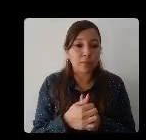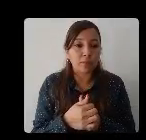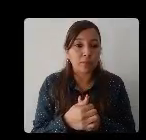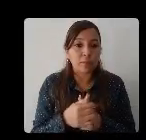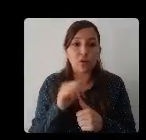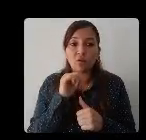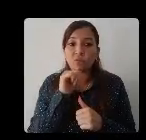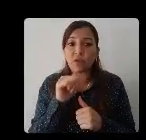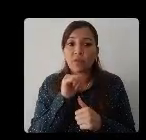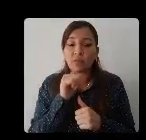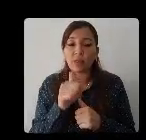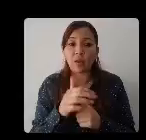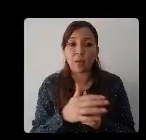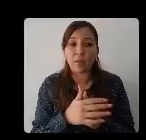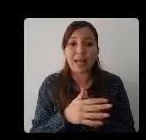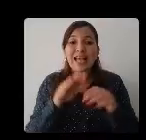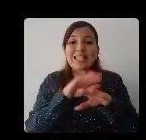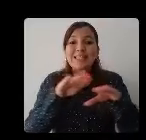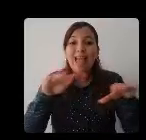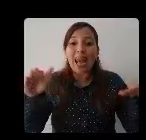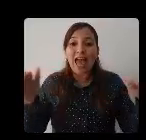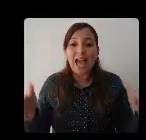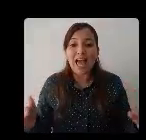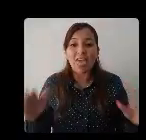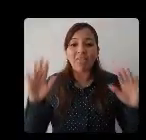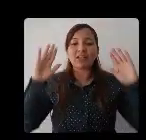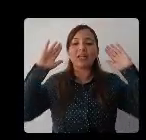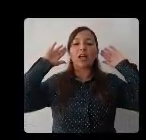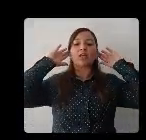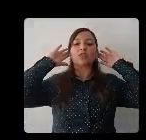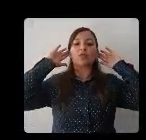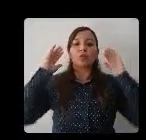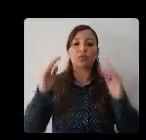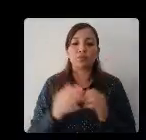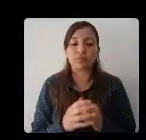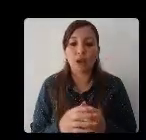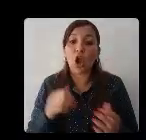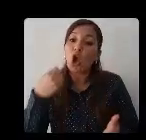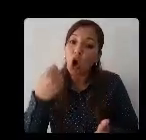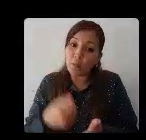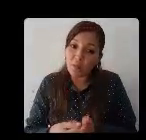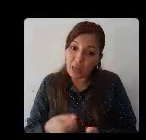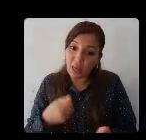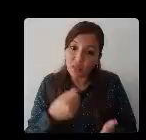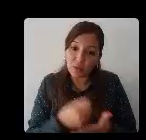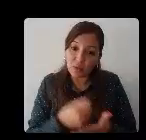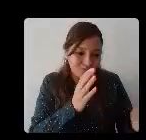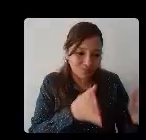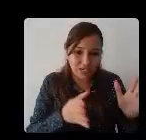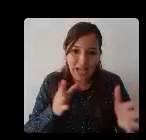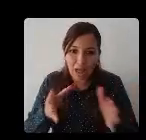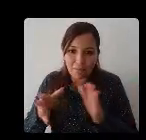Hemos podido finalmente culminar con nuestra sala de descanso. Hemos colocado las puertas, las